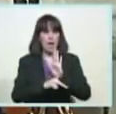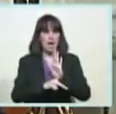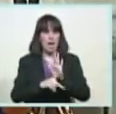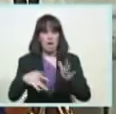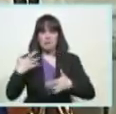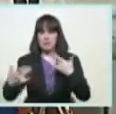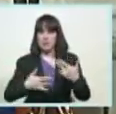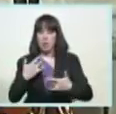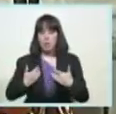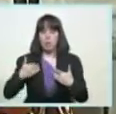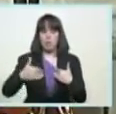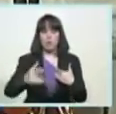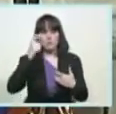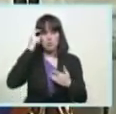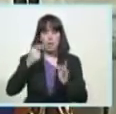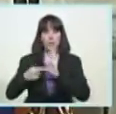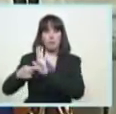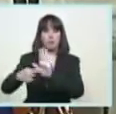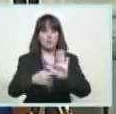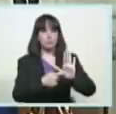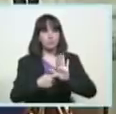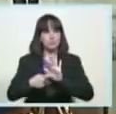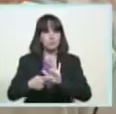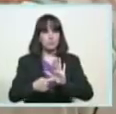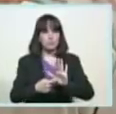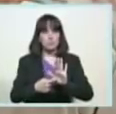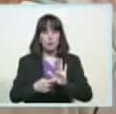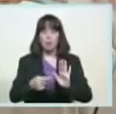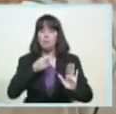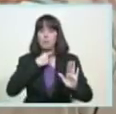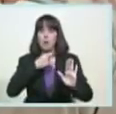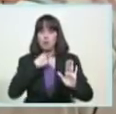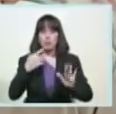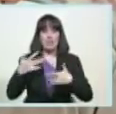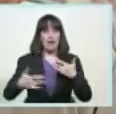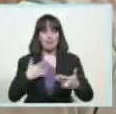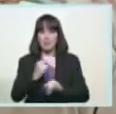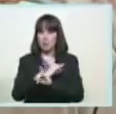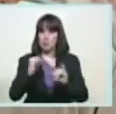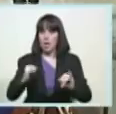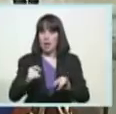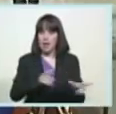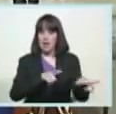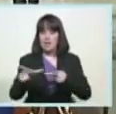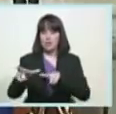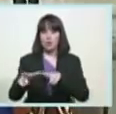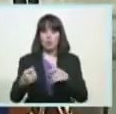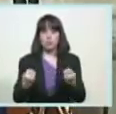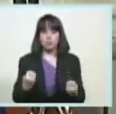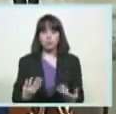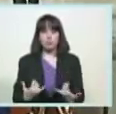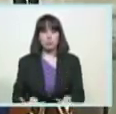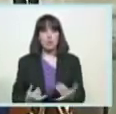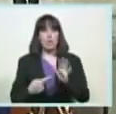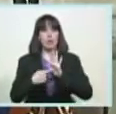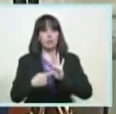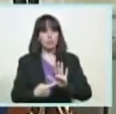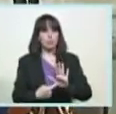días estaremos mostrando ya me gusta mostrar es cuando esté activado estaremos mostrando